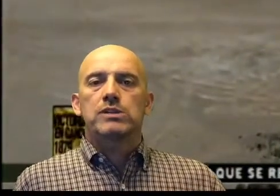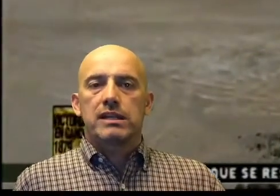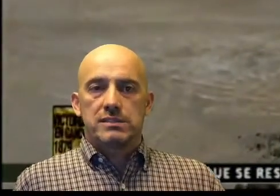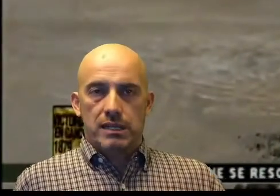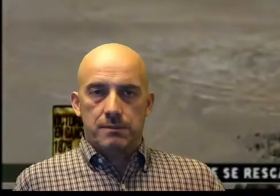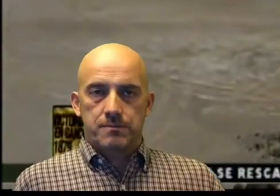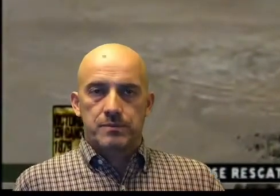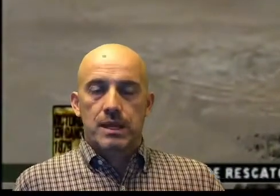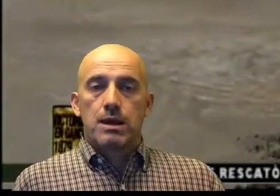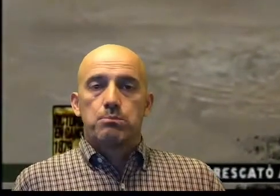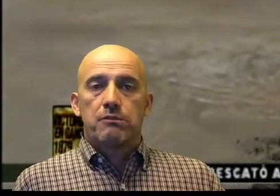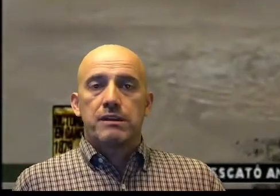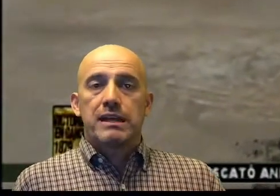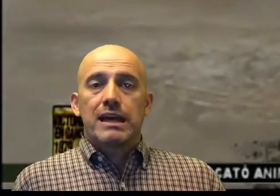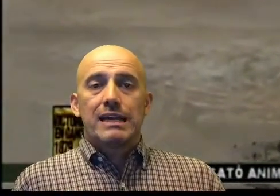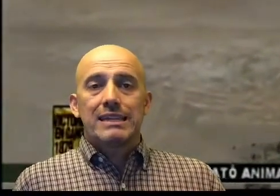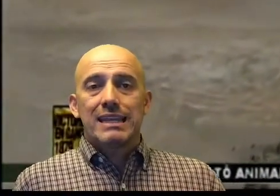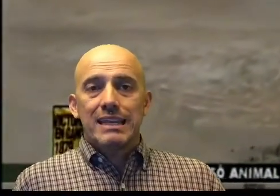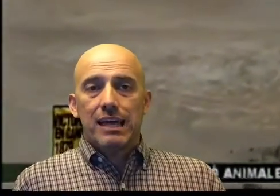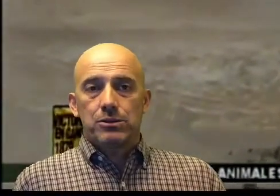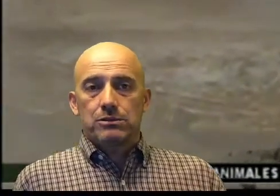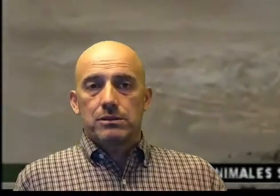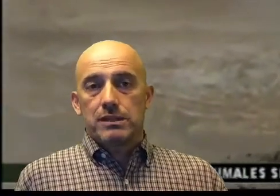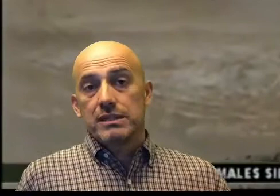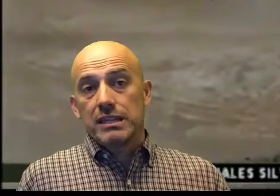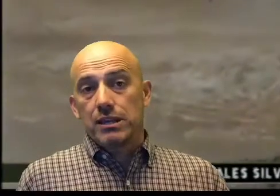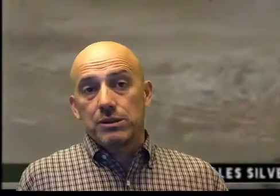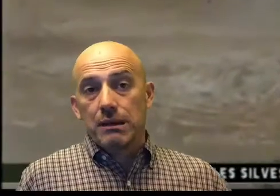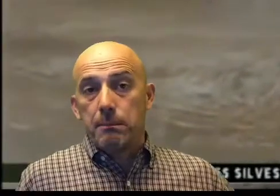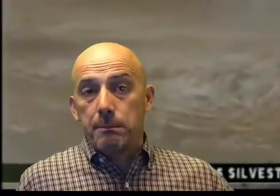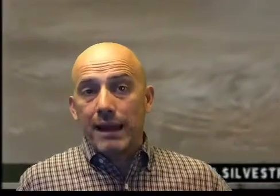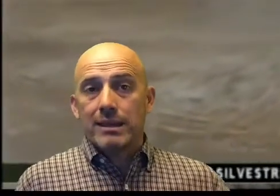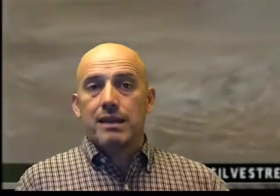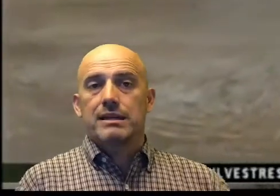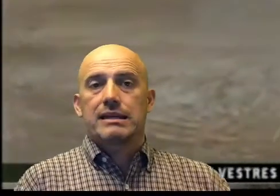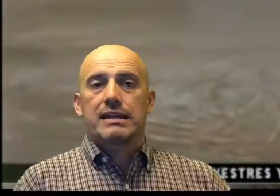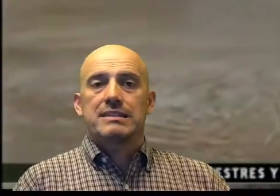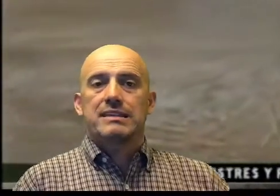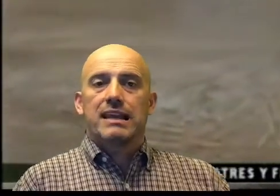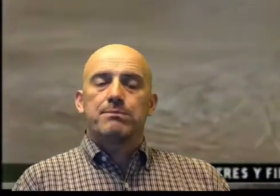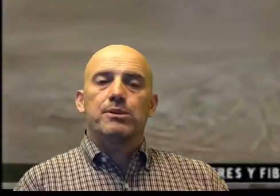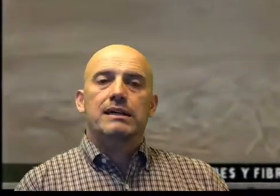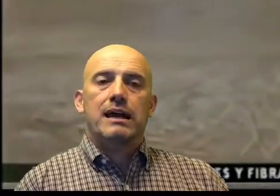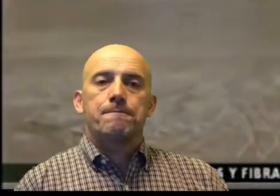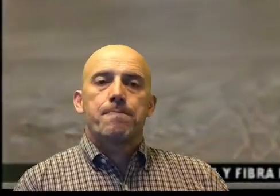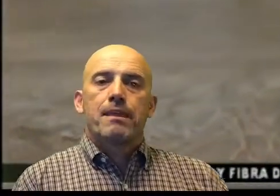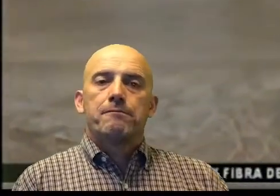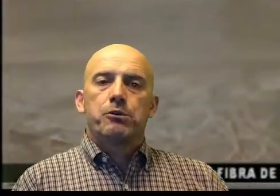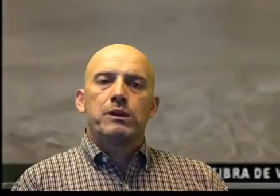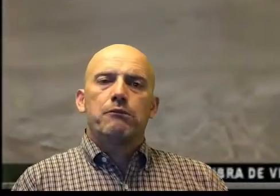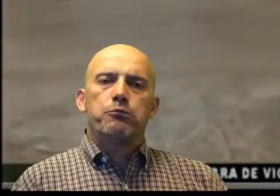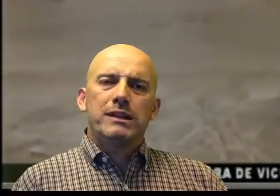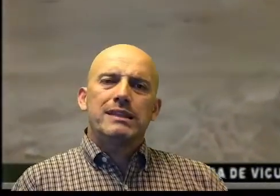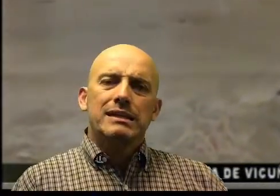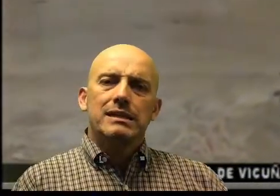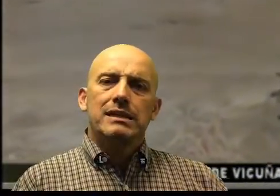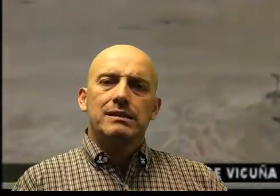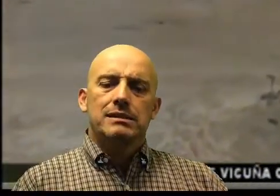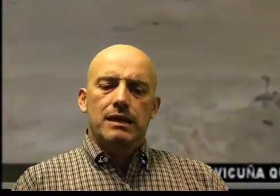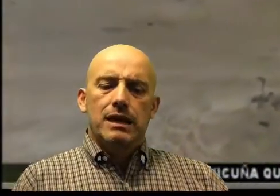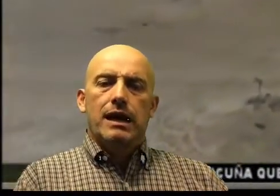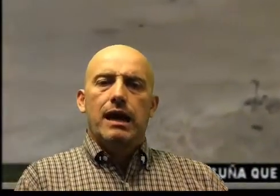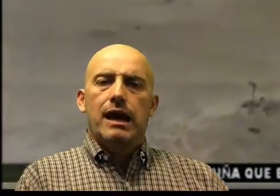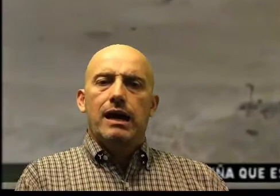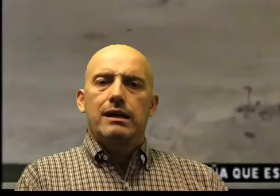que entregó litoral a chile pues ven en este diario de este diario de campaña del general ezequiel apodaca figuran fuertes